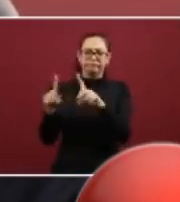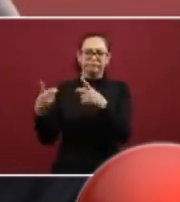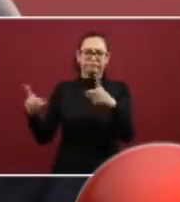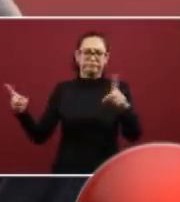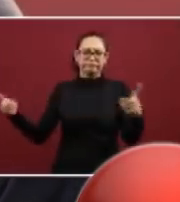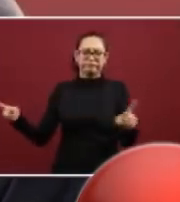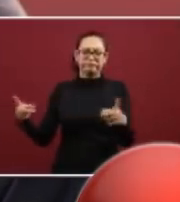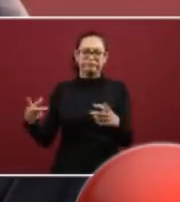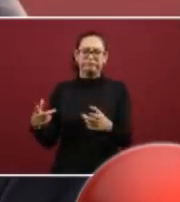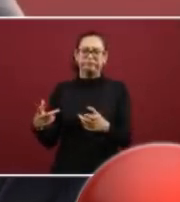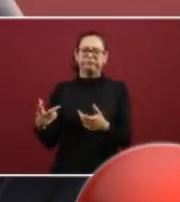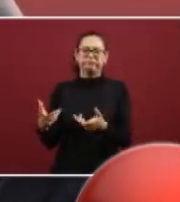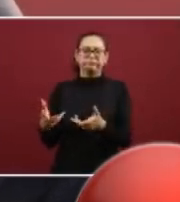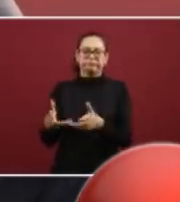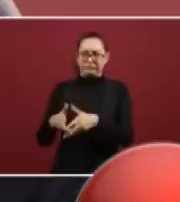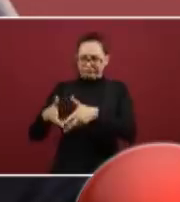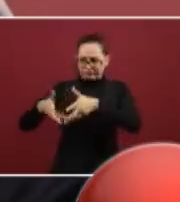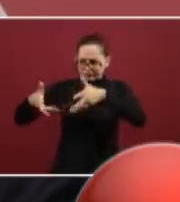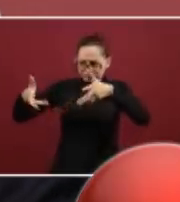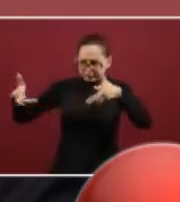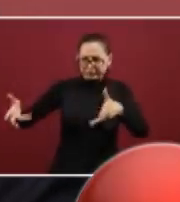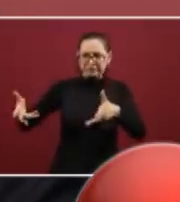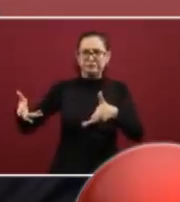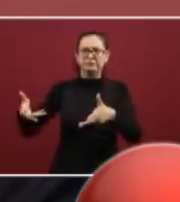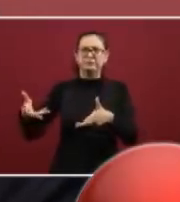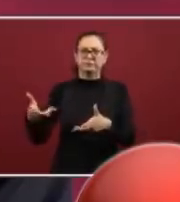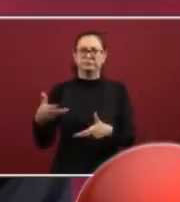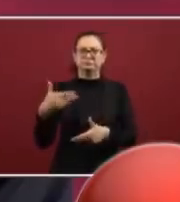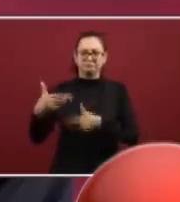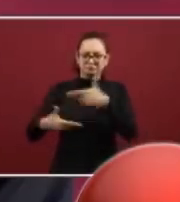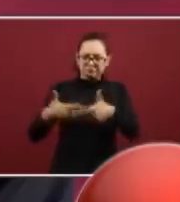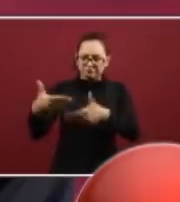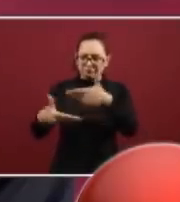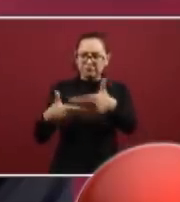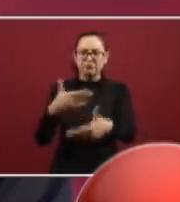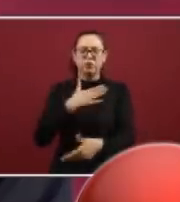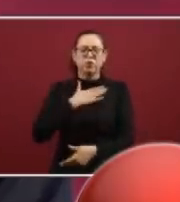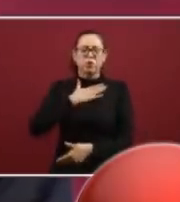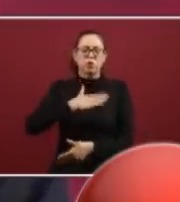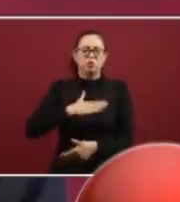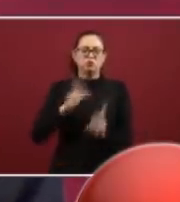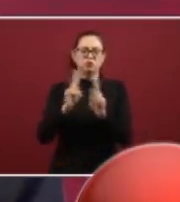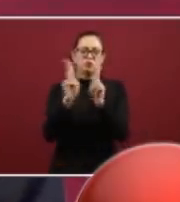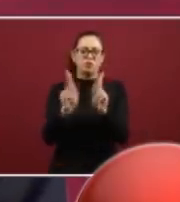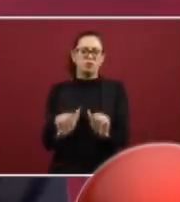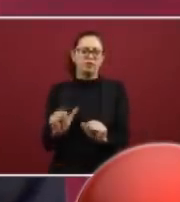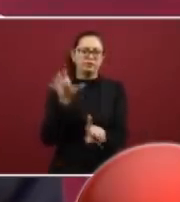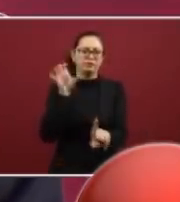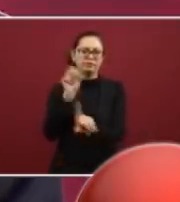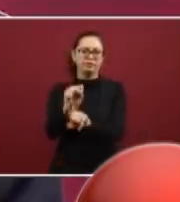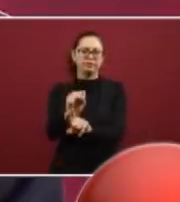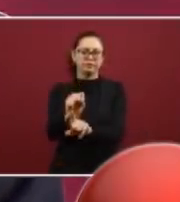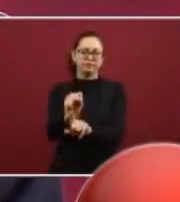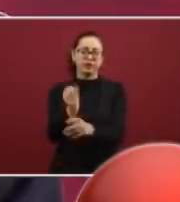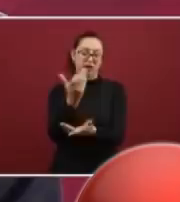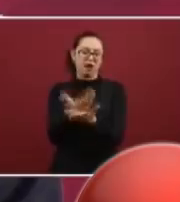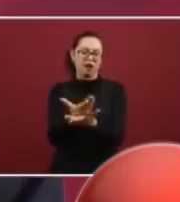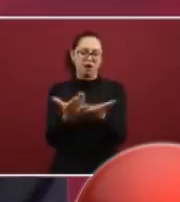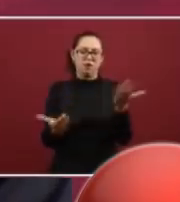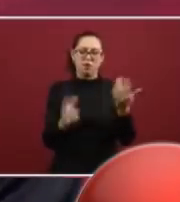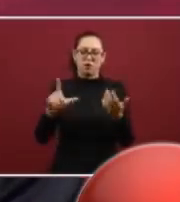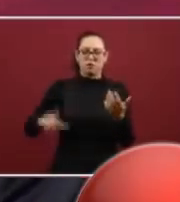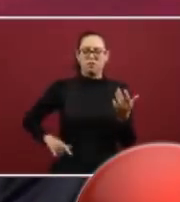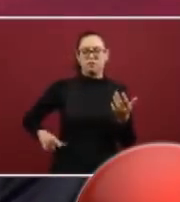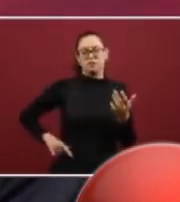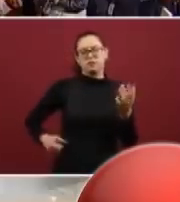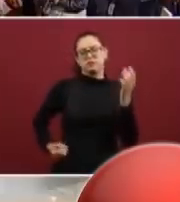que la paz se consiga con justicia. Eso es lo central de la nueva estrategia.